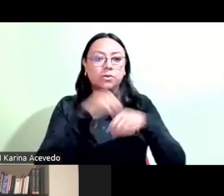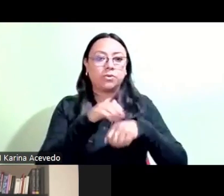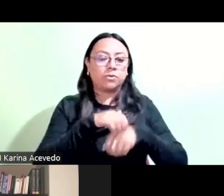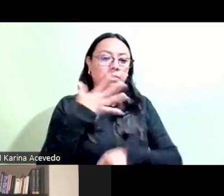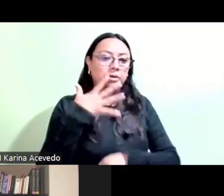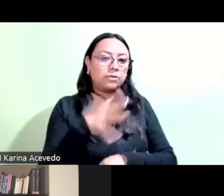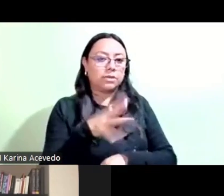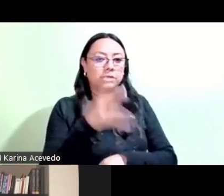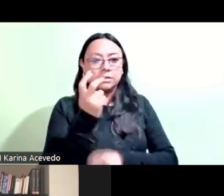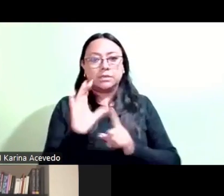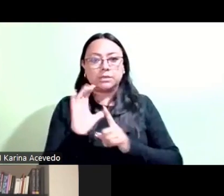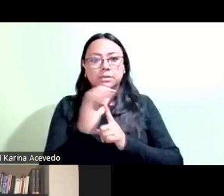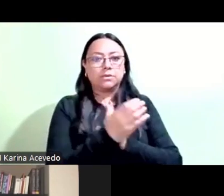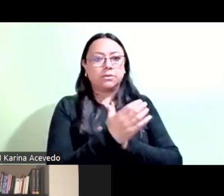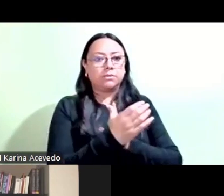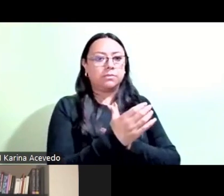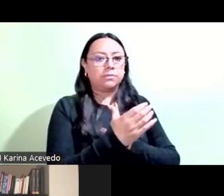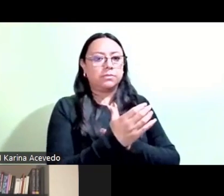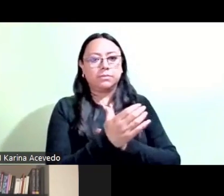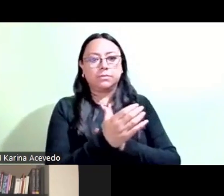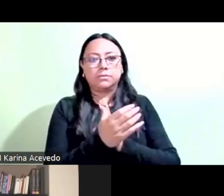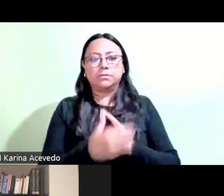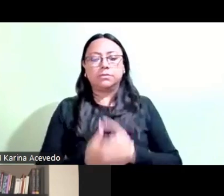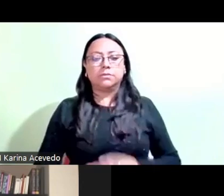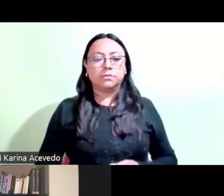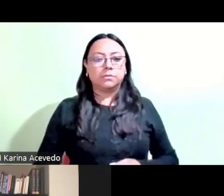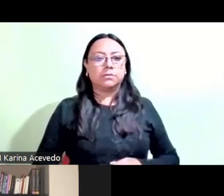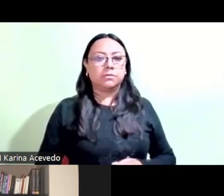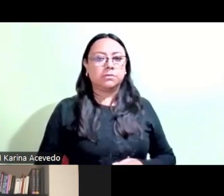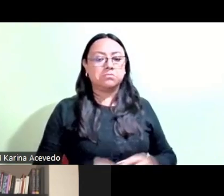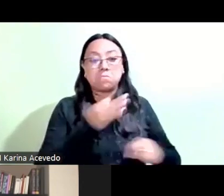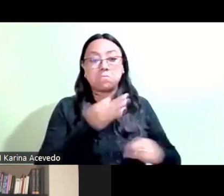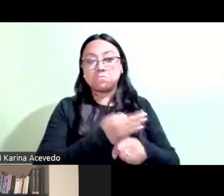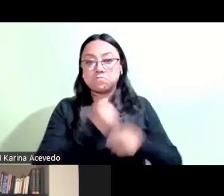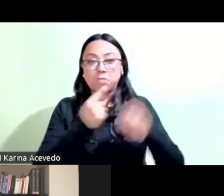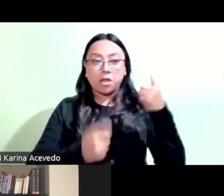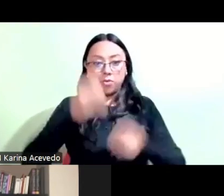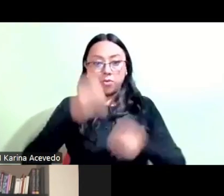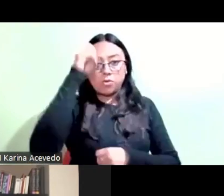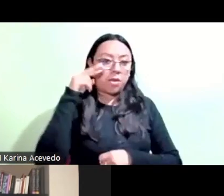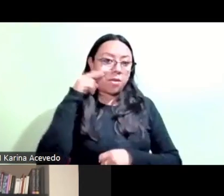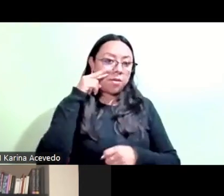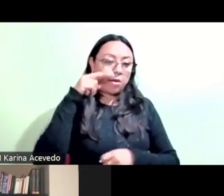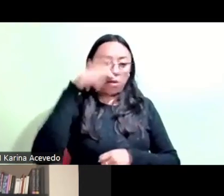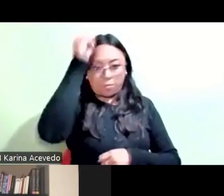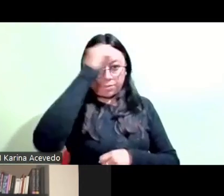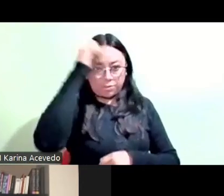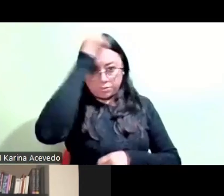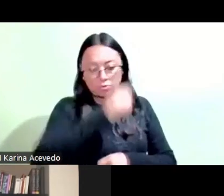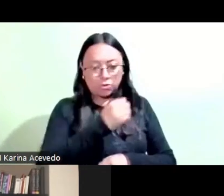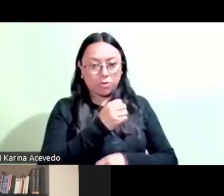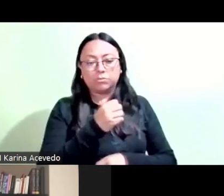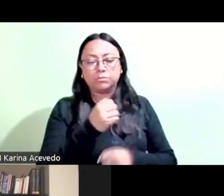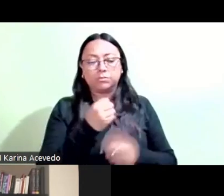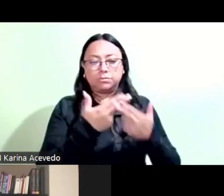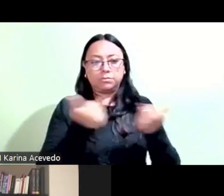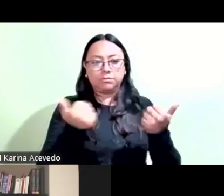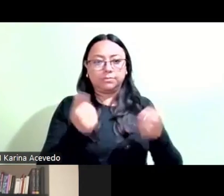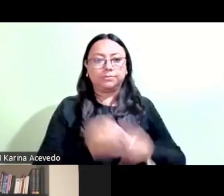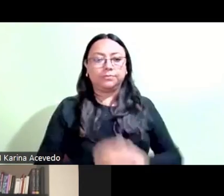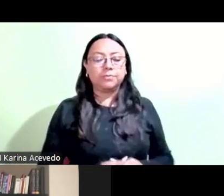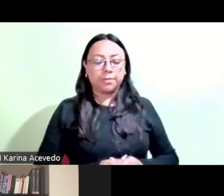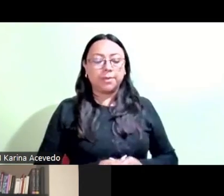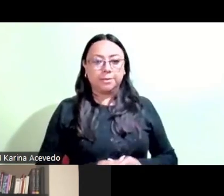ordinaria de esta comisión. No hay comentarios, diputado presidente. Muchas gracias, diputado